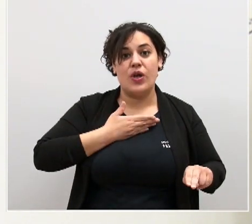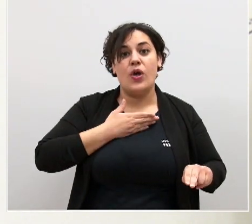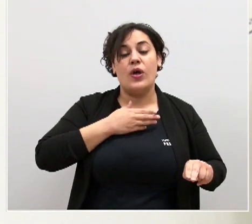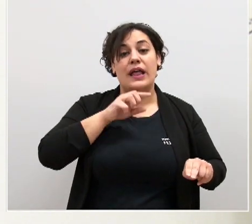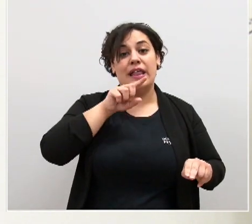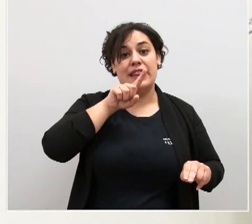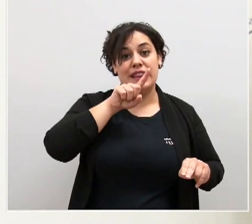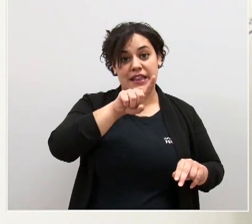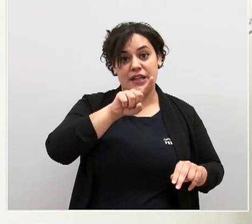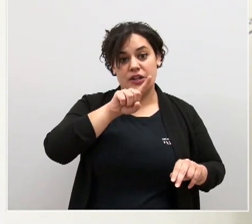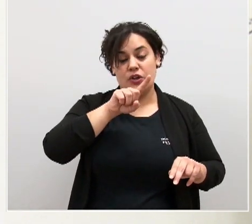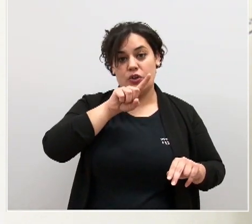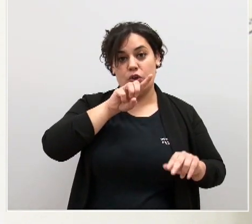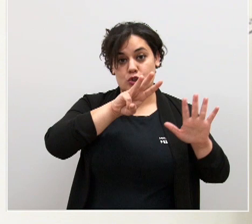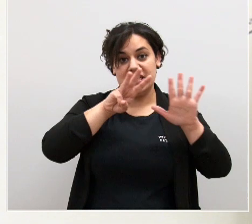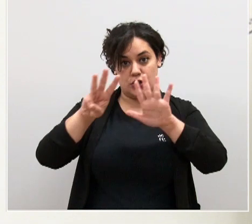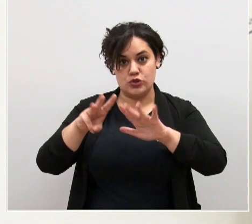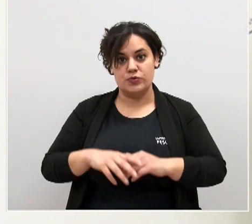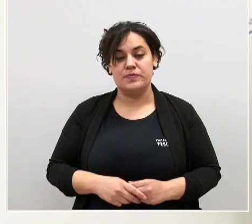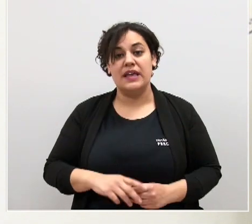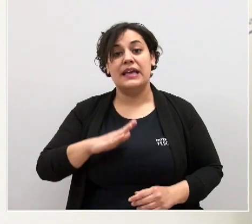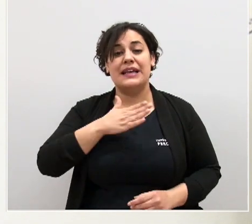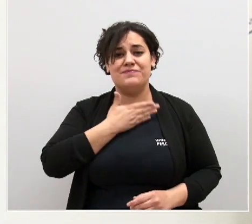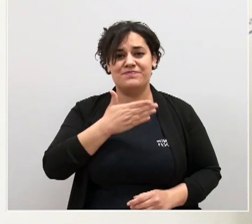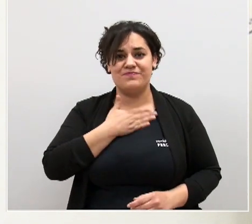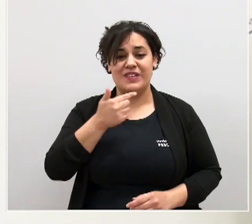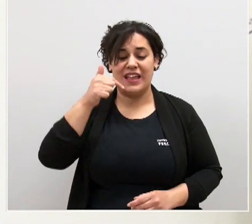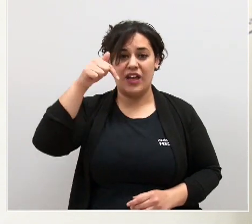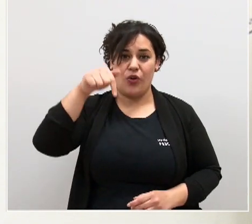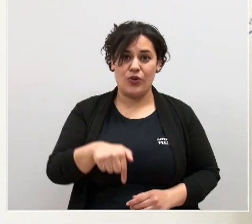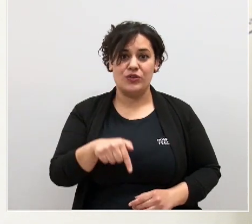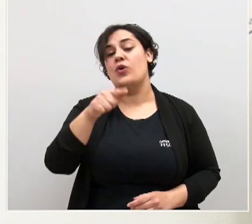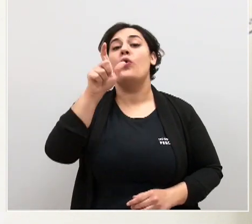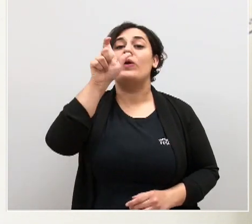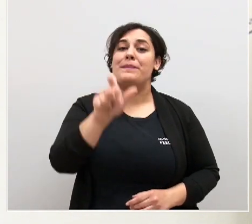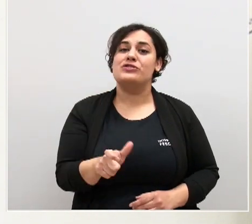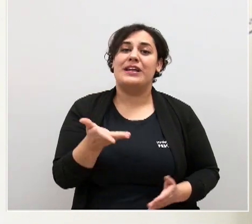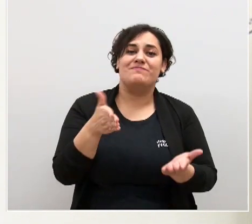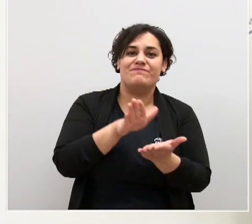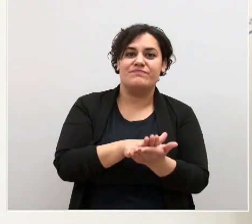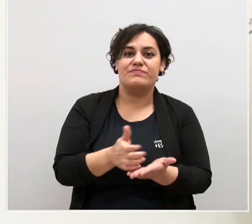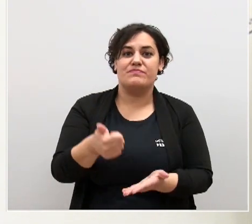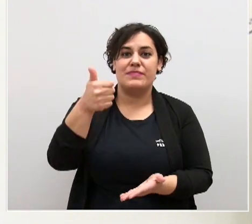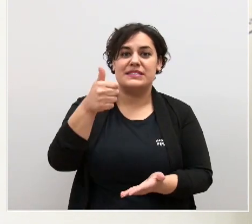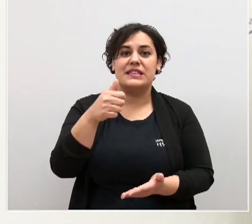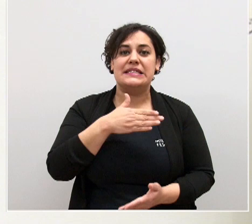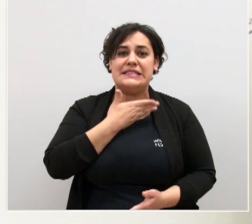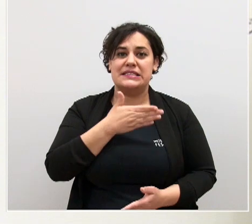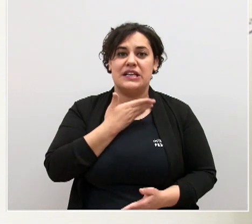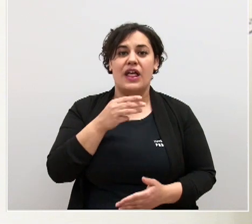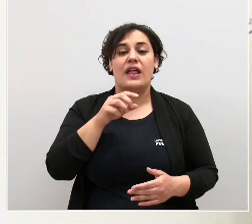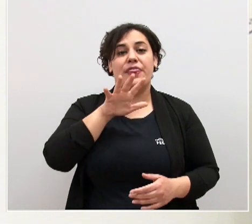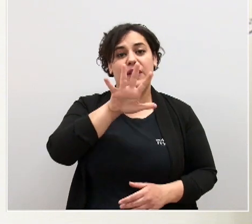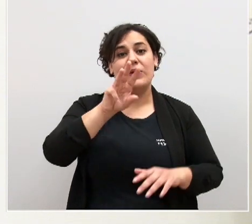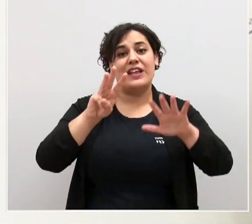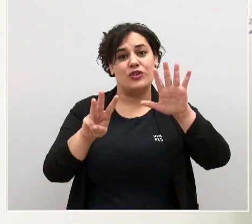afectados por COVID-19, entre los que hemos de lamentar el fallecimiento de una persona más, alcanzando la lamentable cifra de 58 los residentes